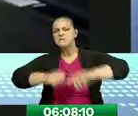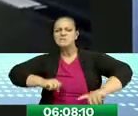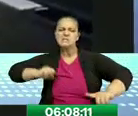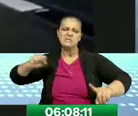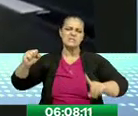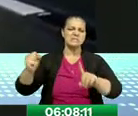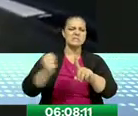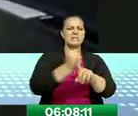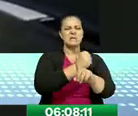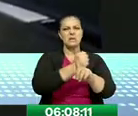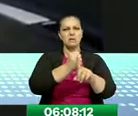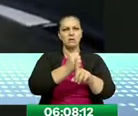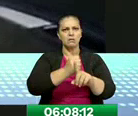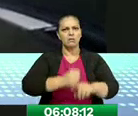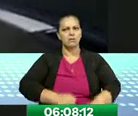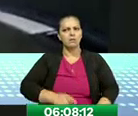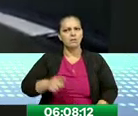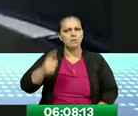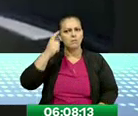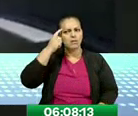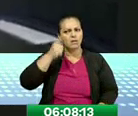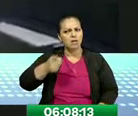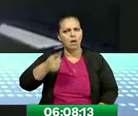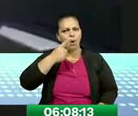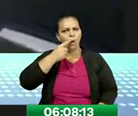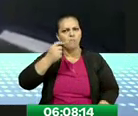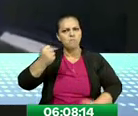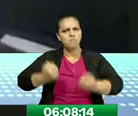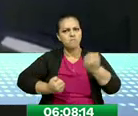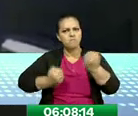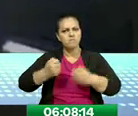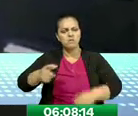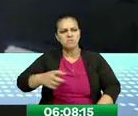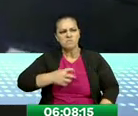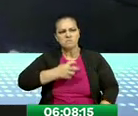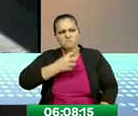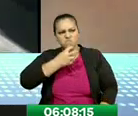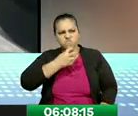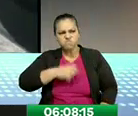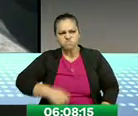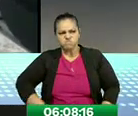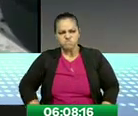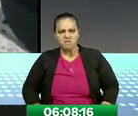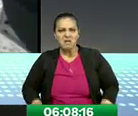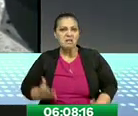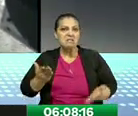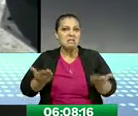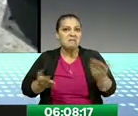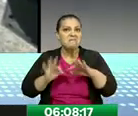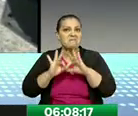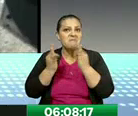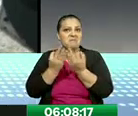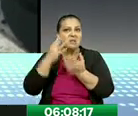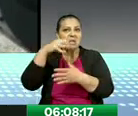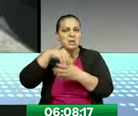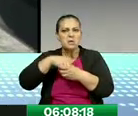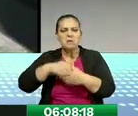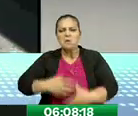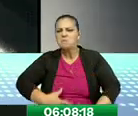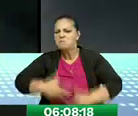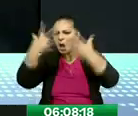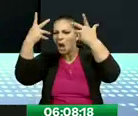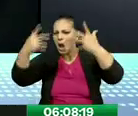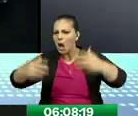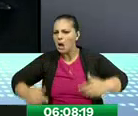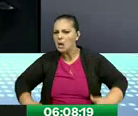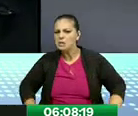¿Cómo estar con los familiares, este ciudadano? Claro. ¿Qué se ha de vivir en su casa? Yo digo, este tipo de situaciones es el reflejo